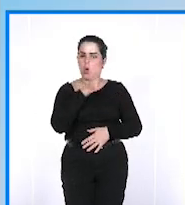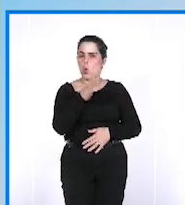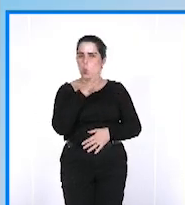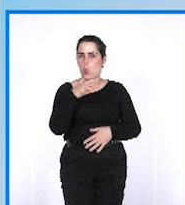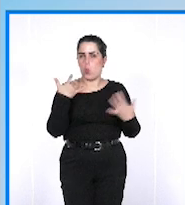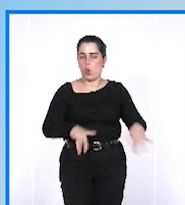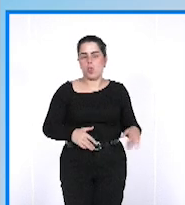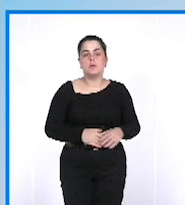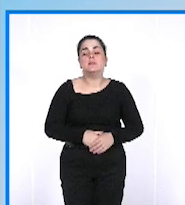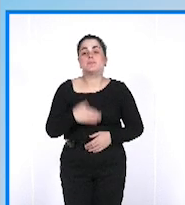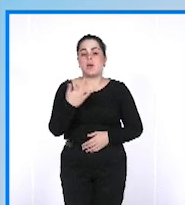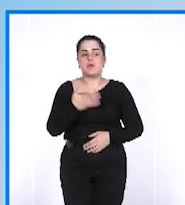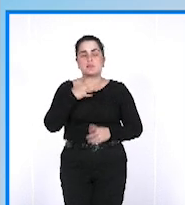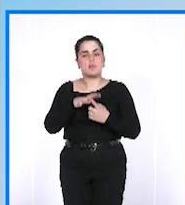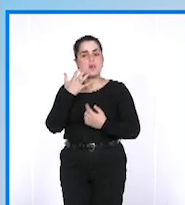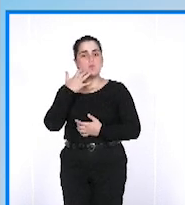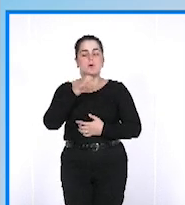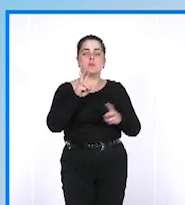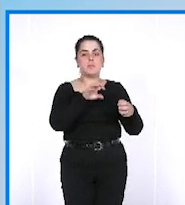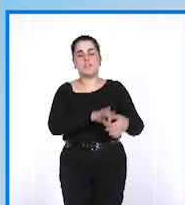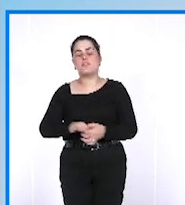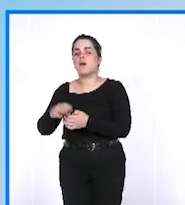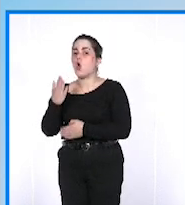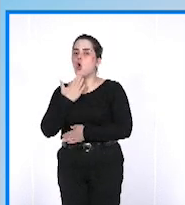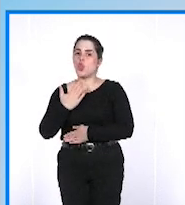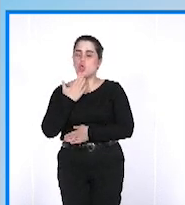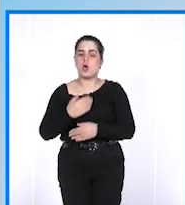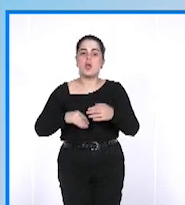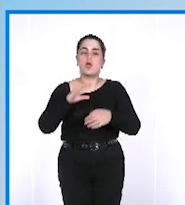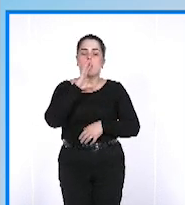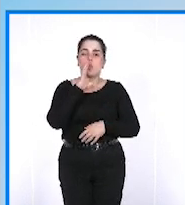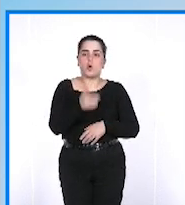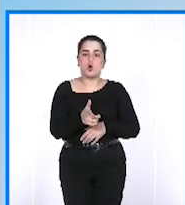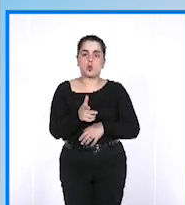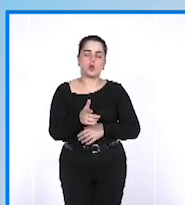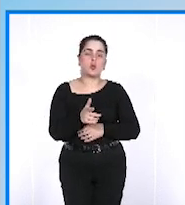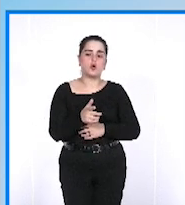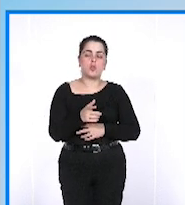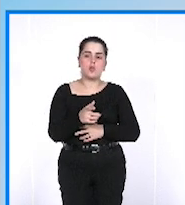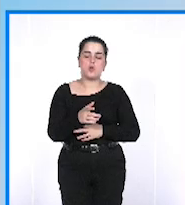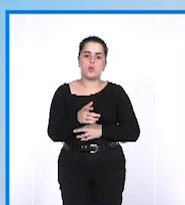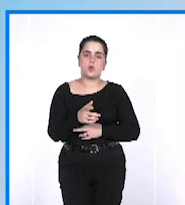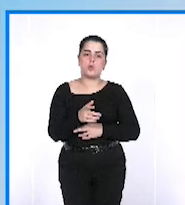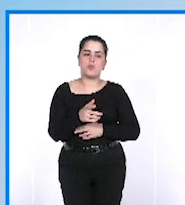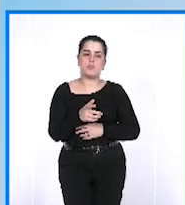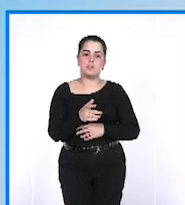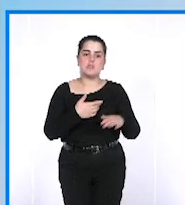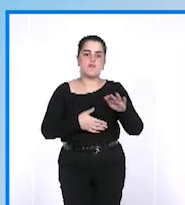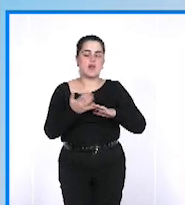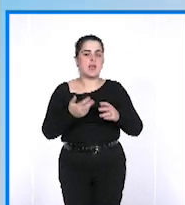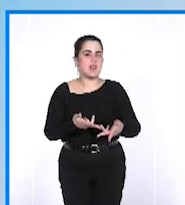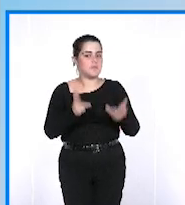amplio una excepción quizá tiene que ver con el ocio donde también se han beneficiado mucho eh de esta mayor